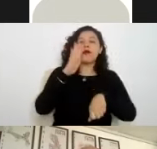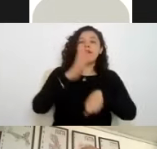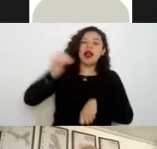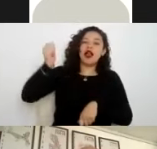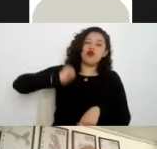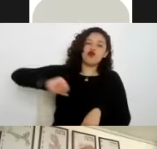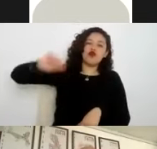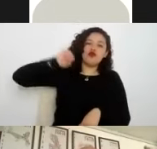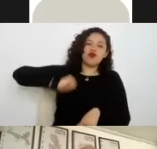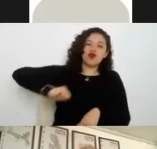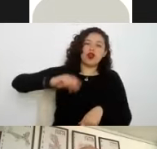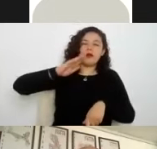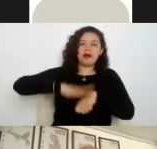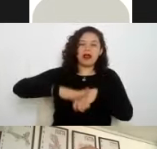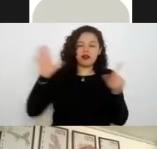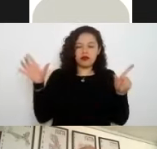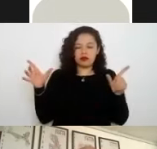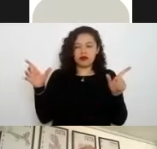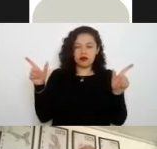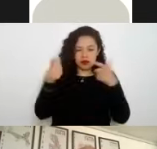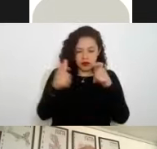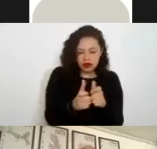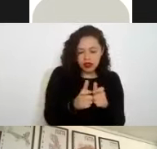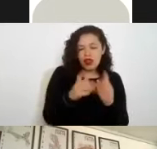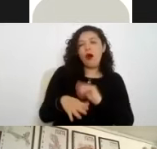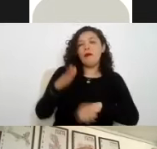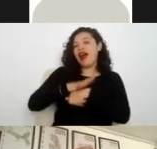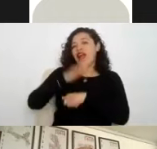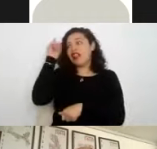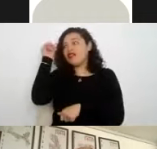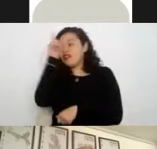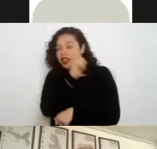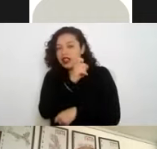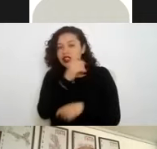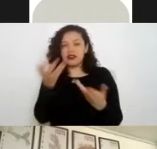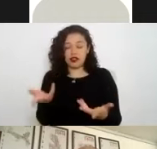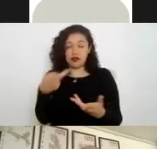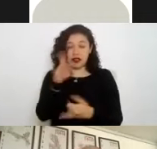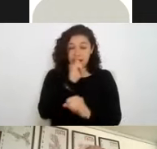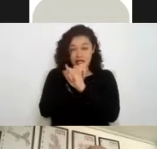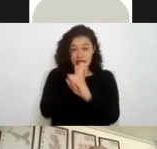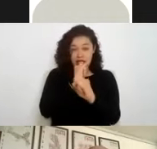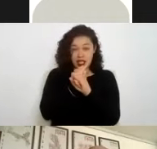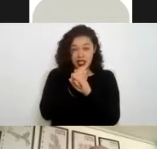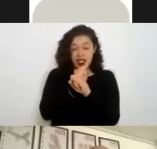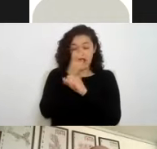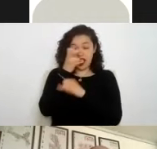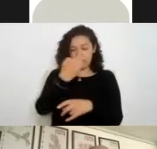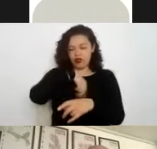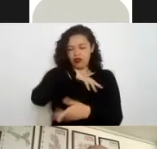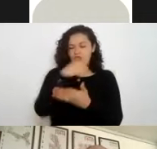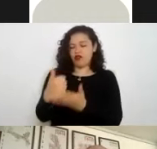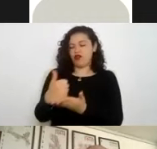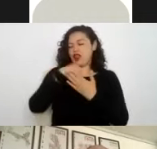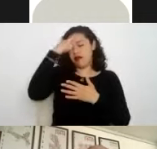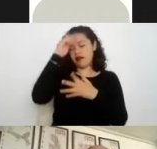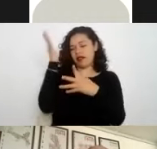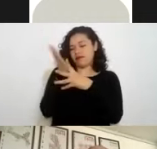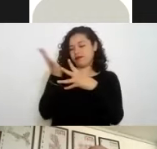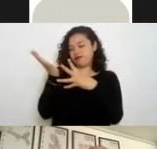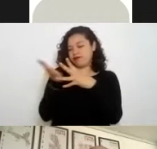más pequeños, hay medios más complicados, pero pues la parte digital nos ayuda a segmentar muy bien esta parte en donde encontramos a nuestro